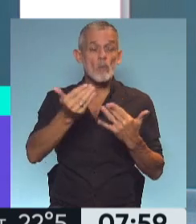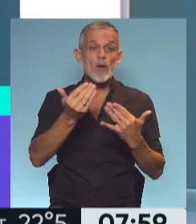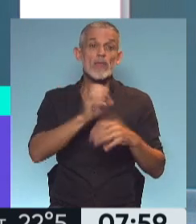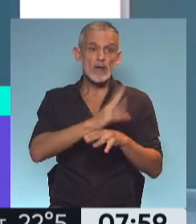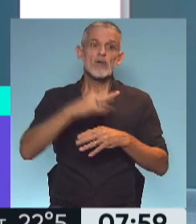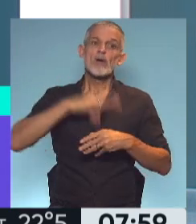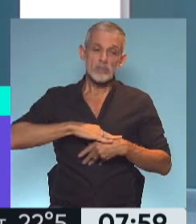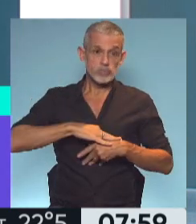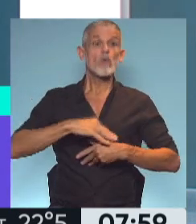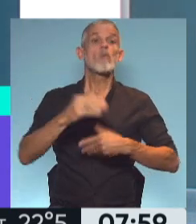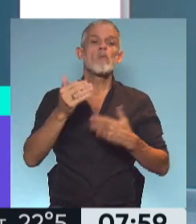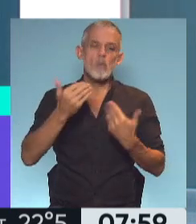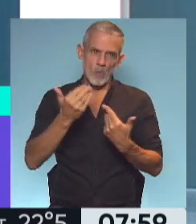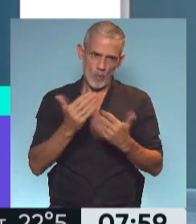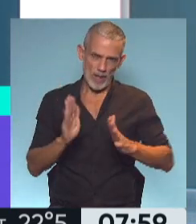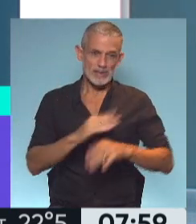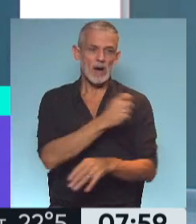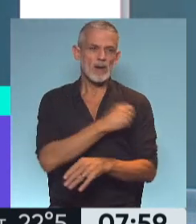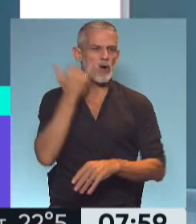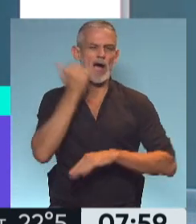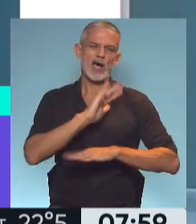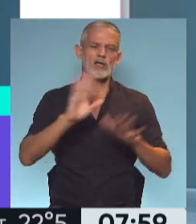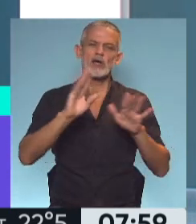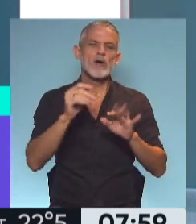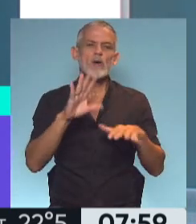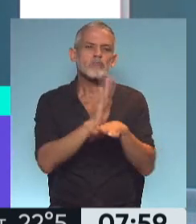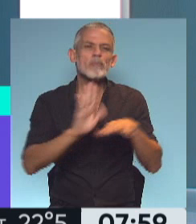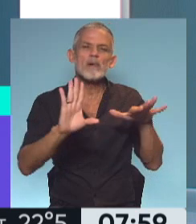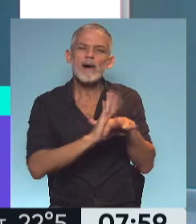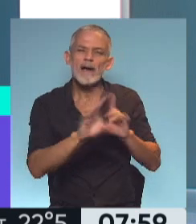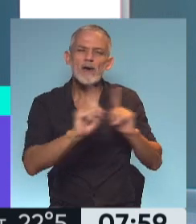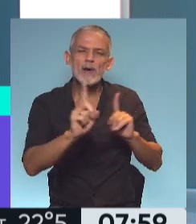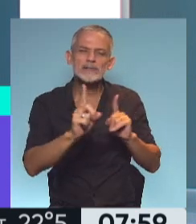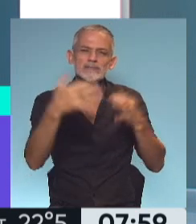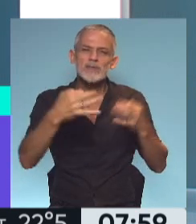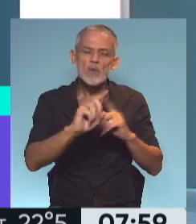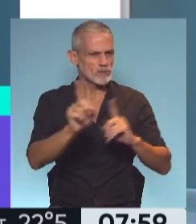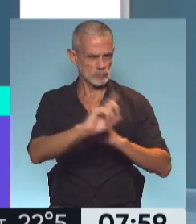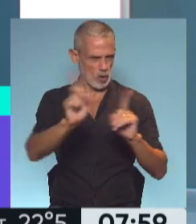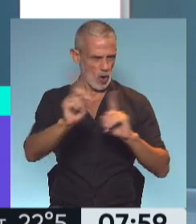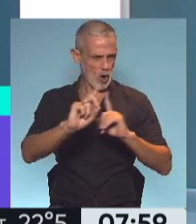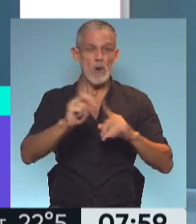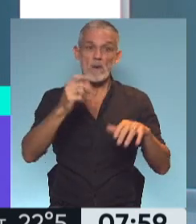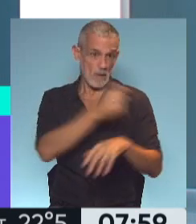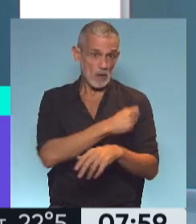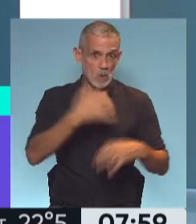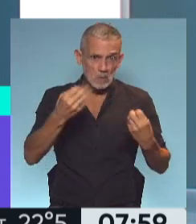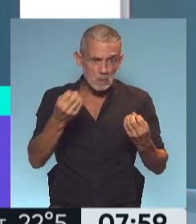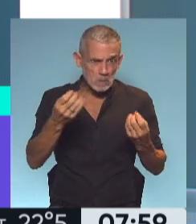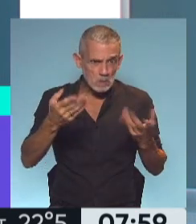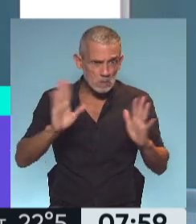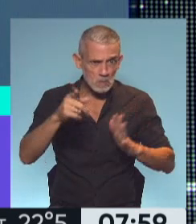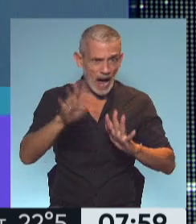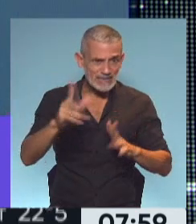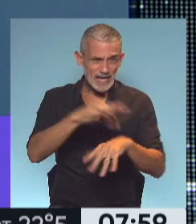tener coronavirus no significa que la vacuna sea ineficaz, ¿sí? Esto es muy importante. Desde el punto de vista médico, esto es habitual en muchas